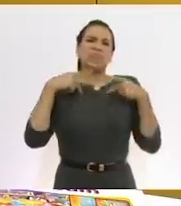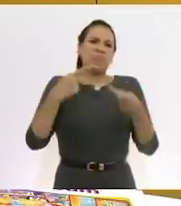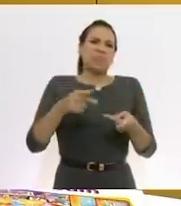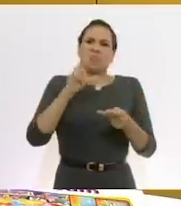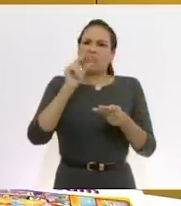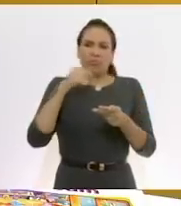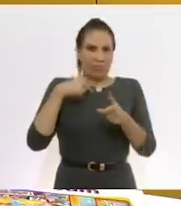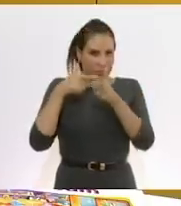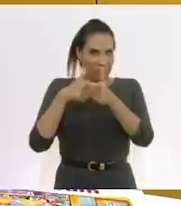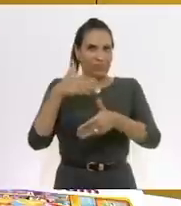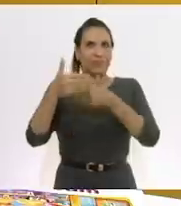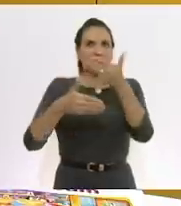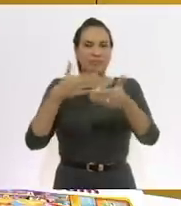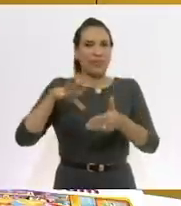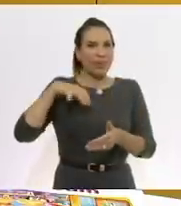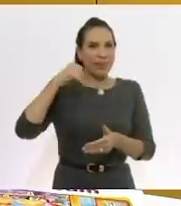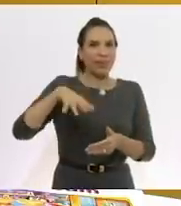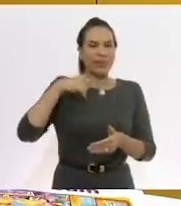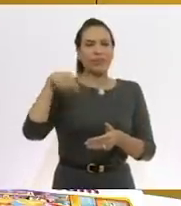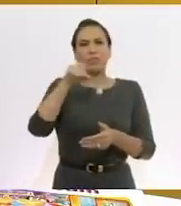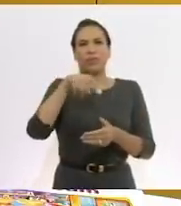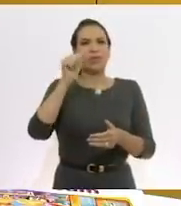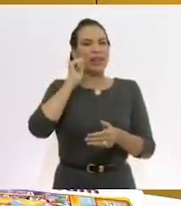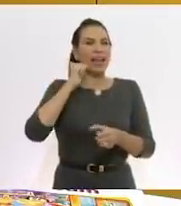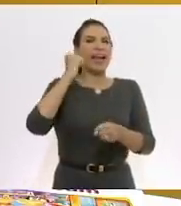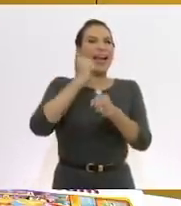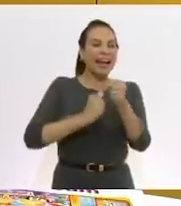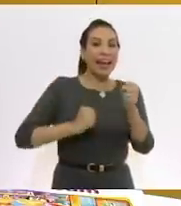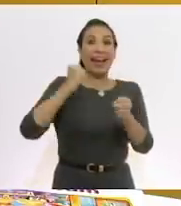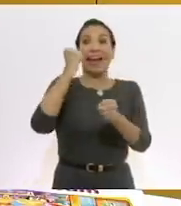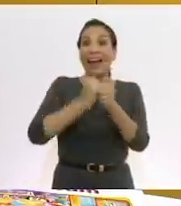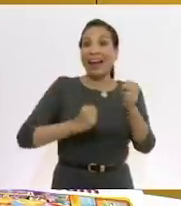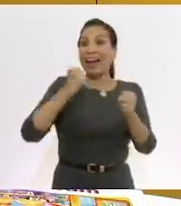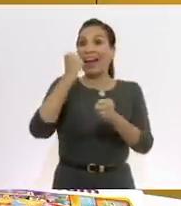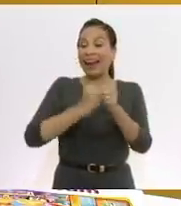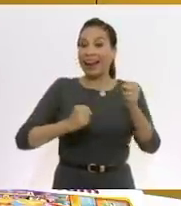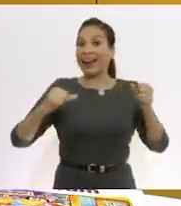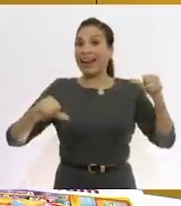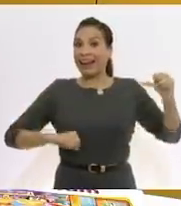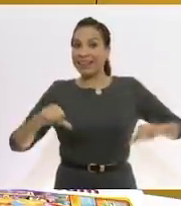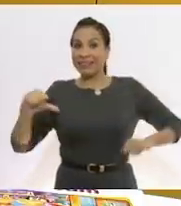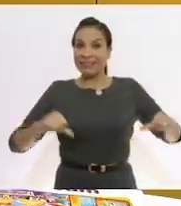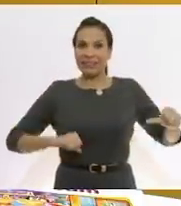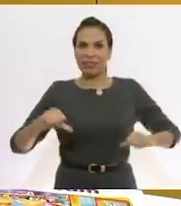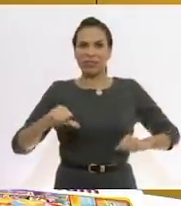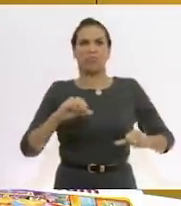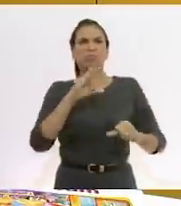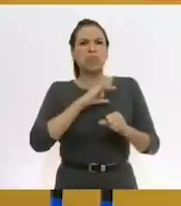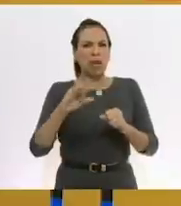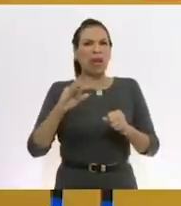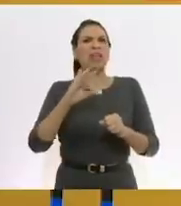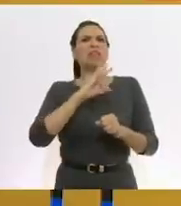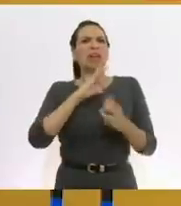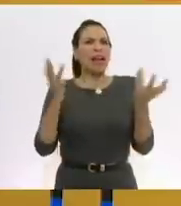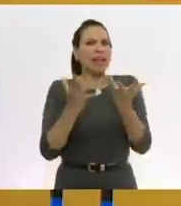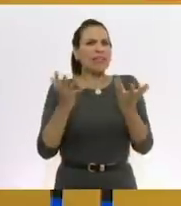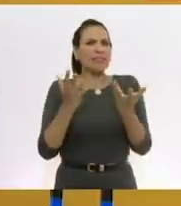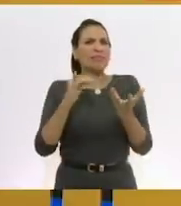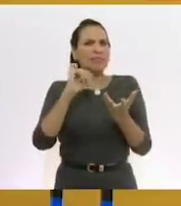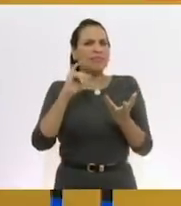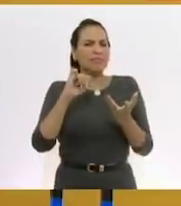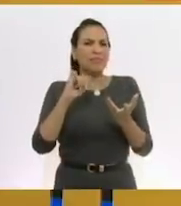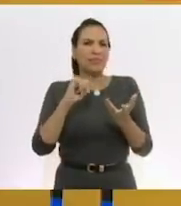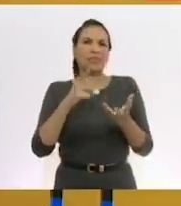¿Has notado que cuando practicas y practicas alguna actividad, al final logras hacerla? Eso se